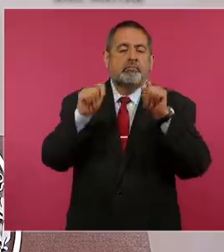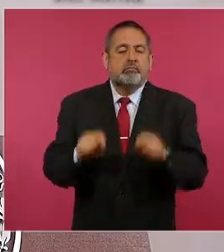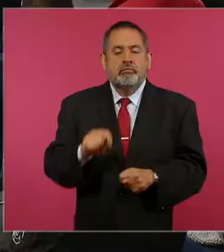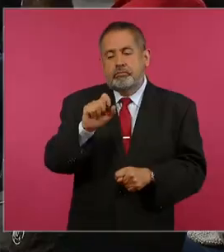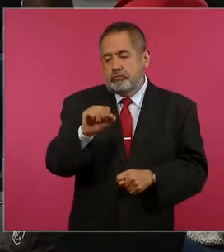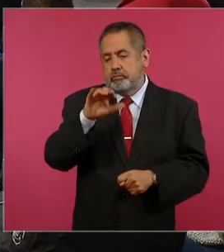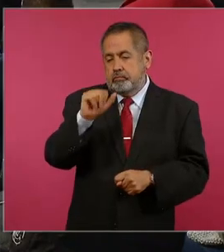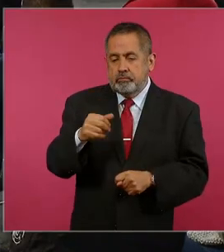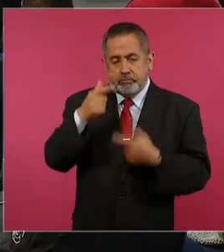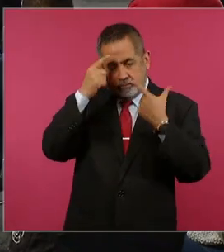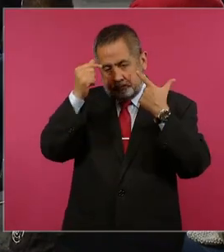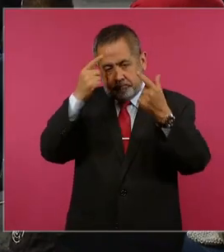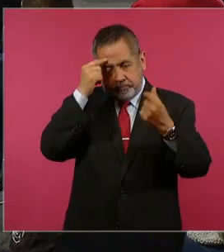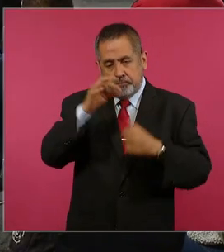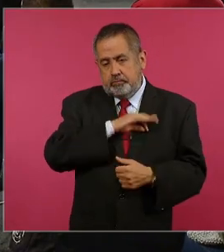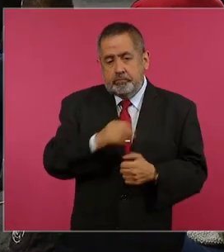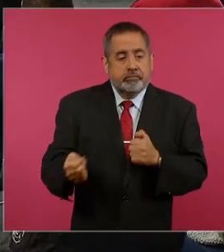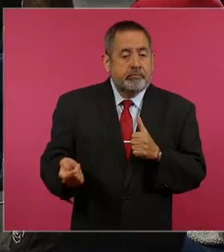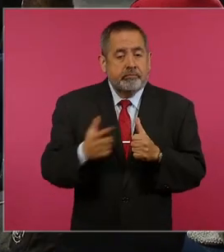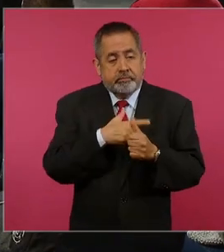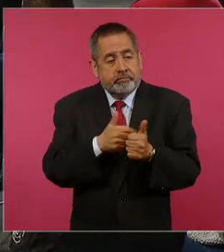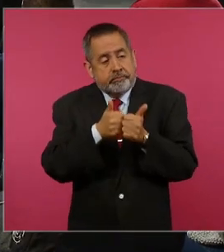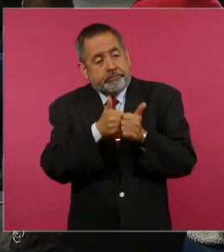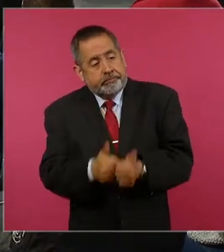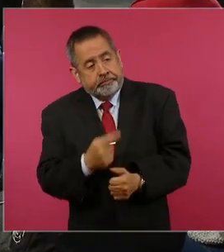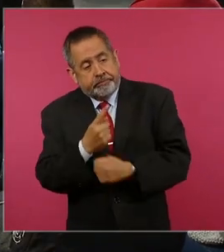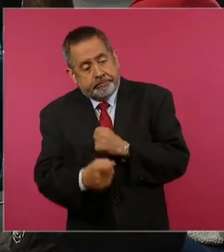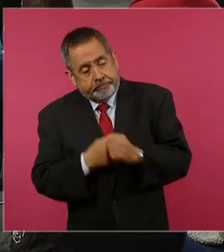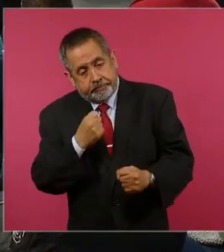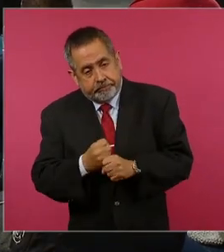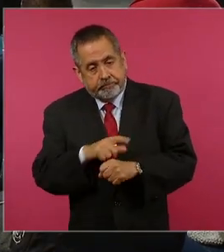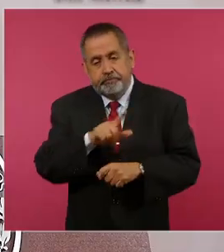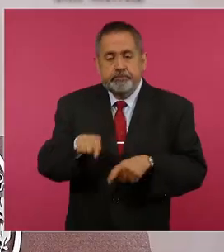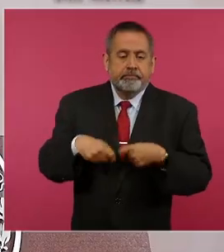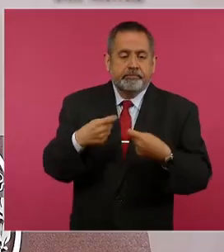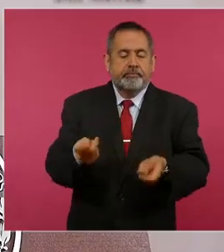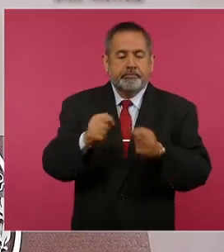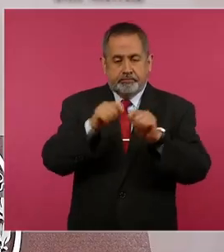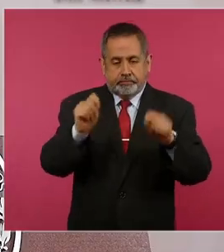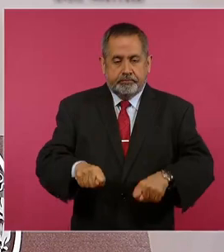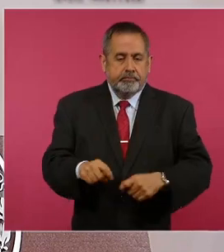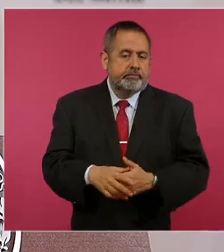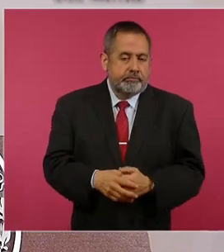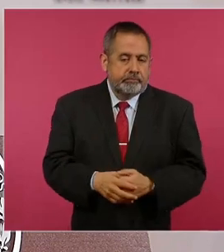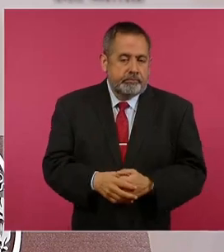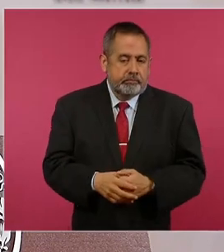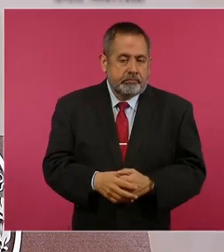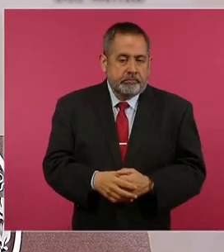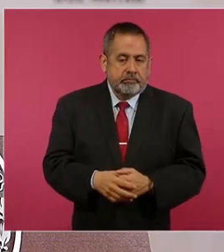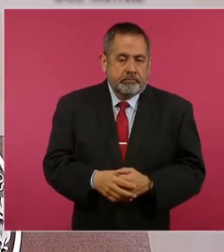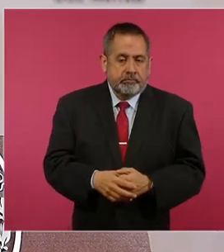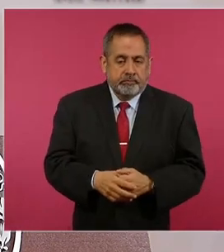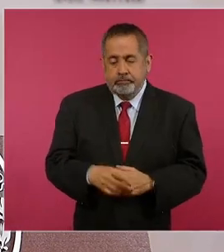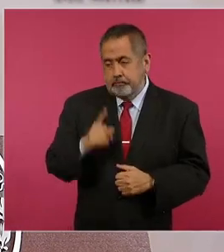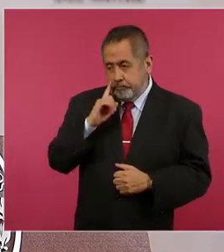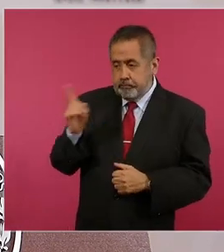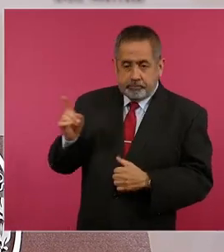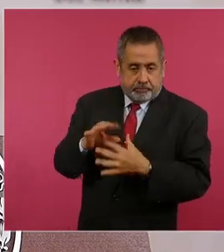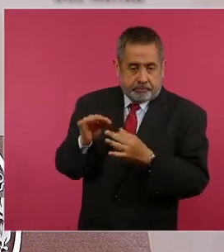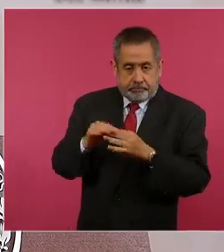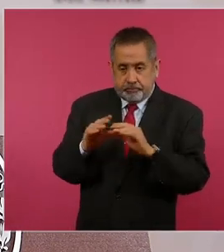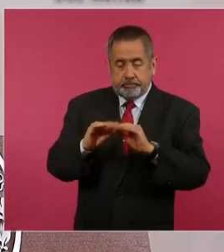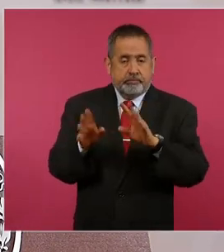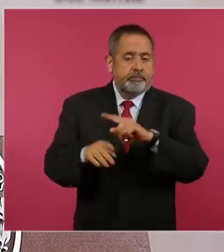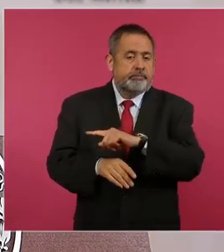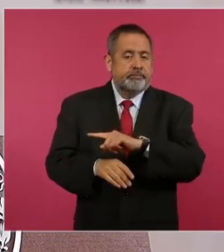forma en que se le otorga, y ya obtener el título. Como anotamos, se anota aquí,